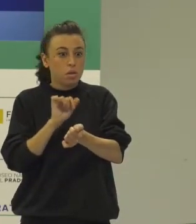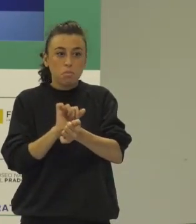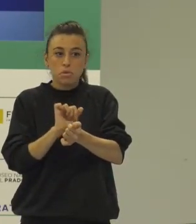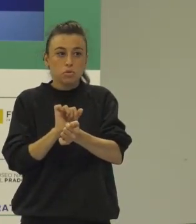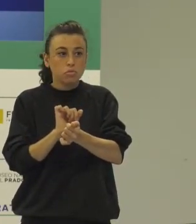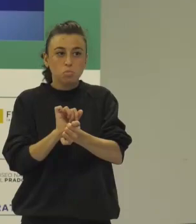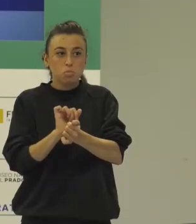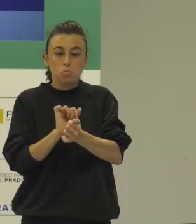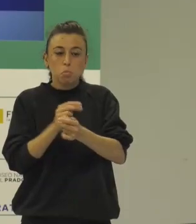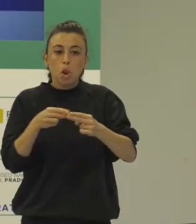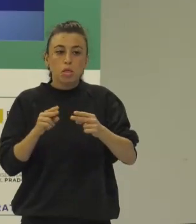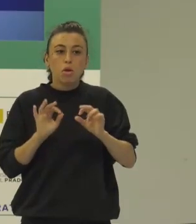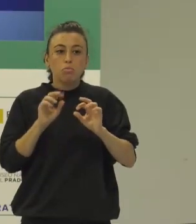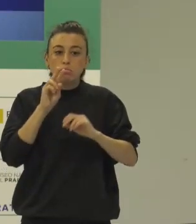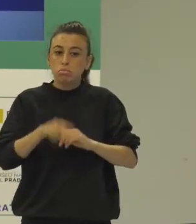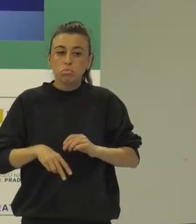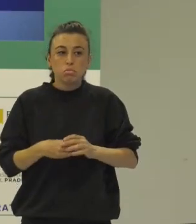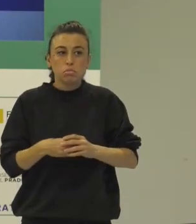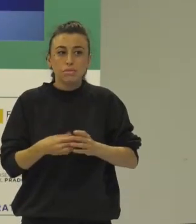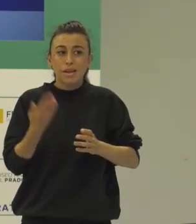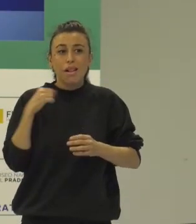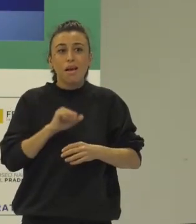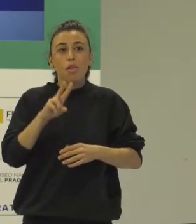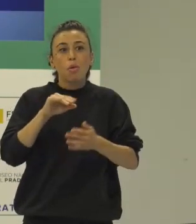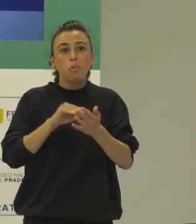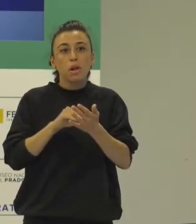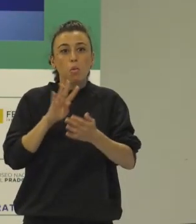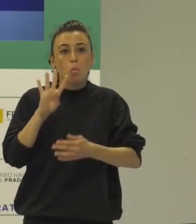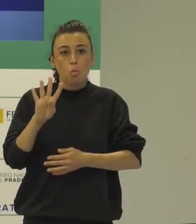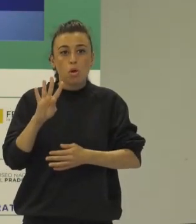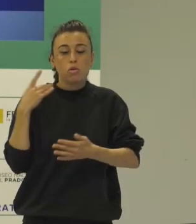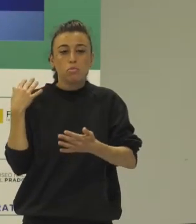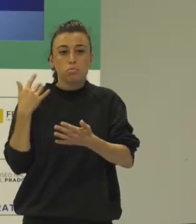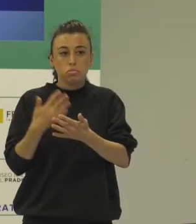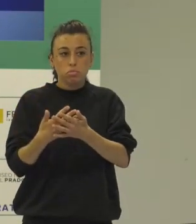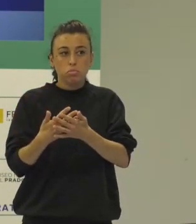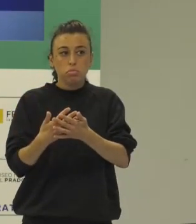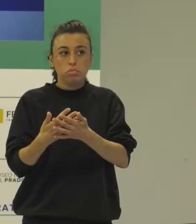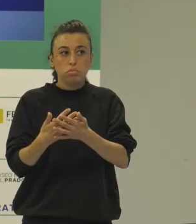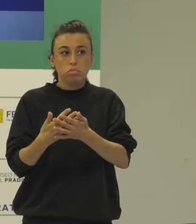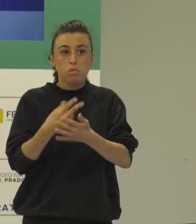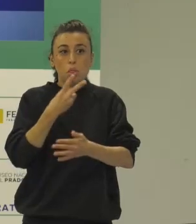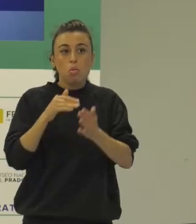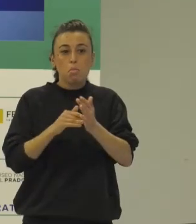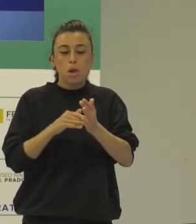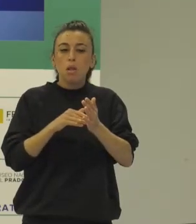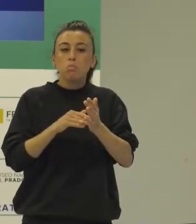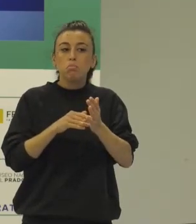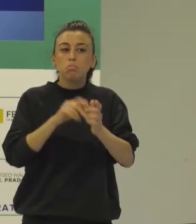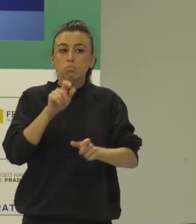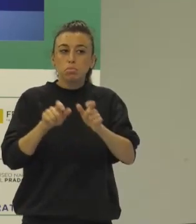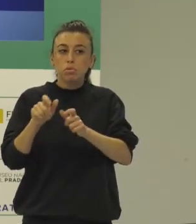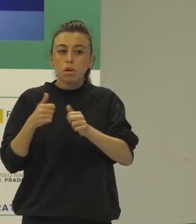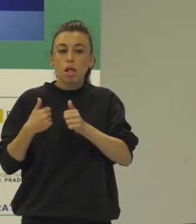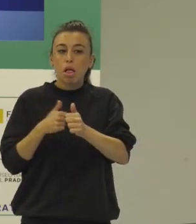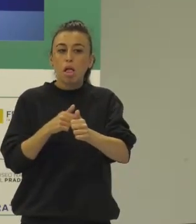presos políticos en Guatemala desde el año 2004. Por lo menos 2.000 personas tienen persecución política por defender su